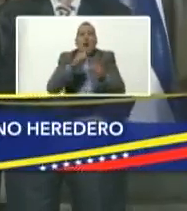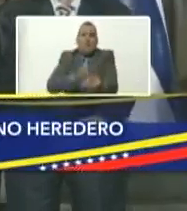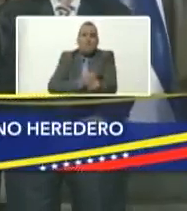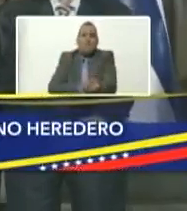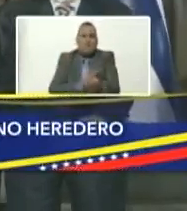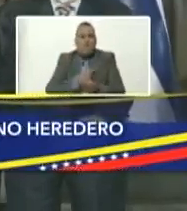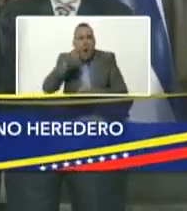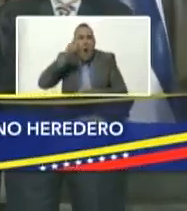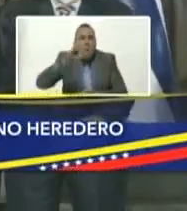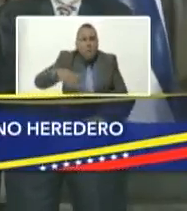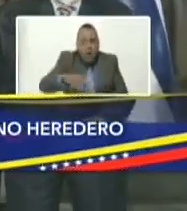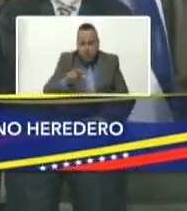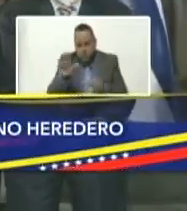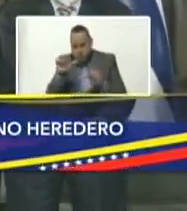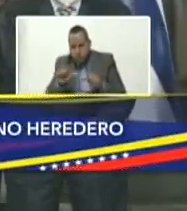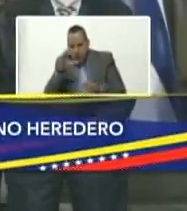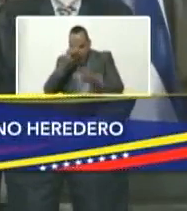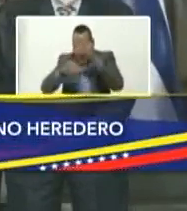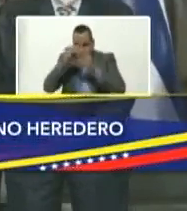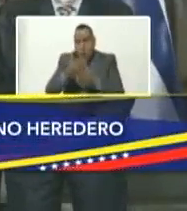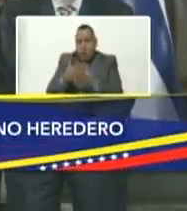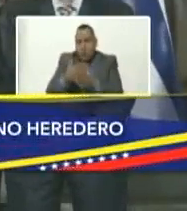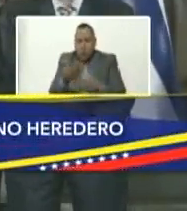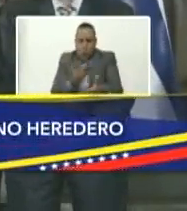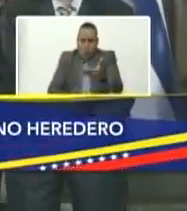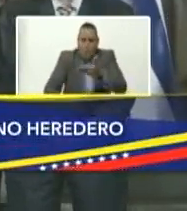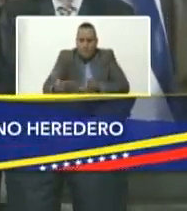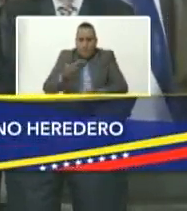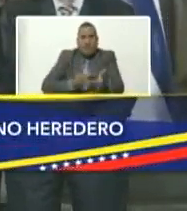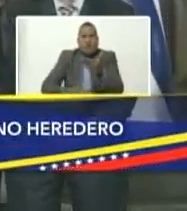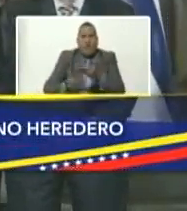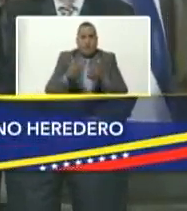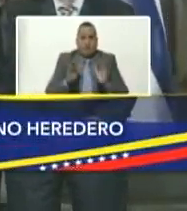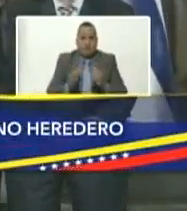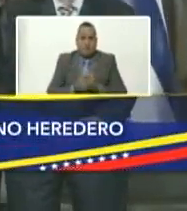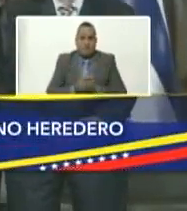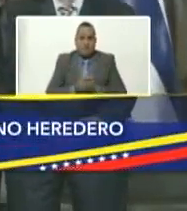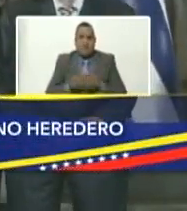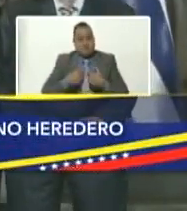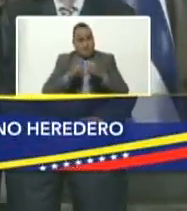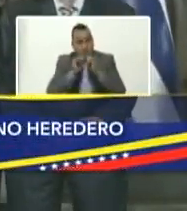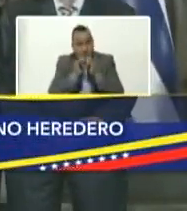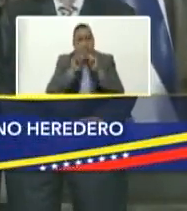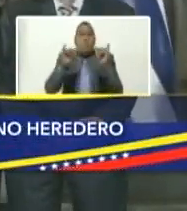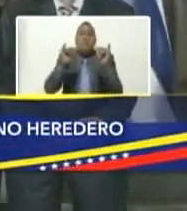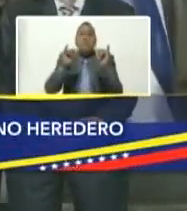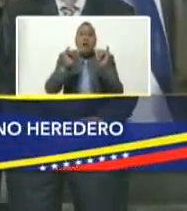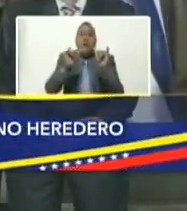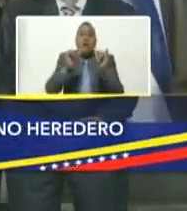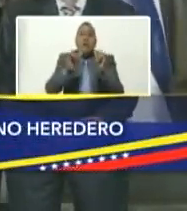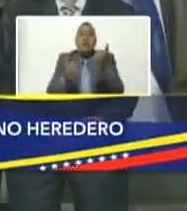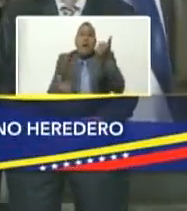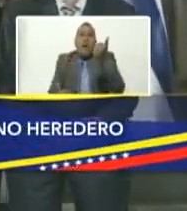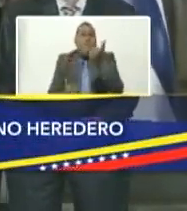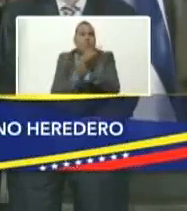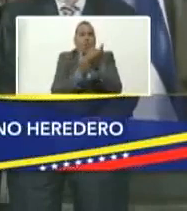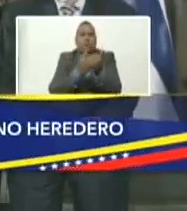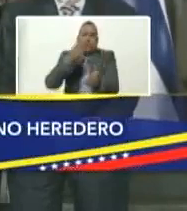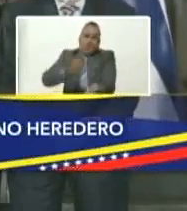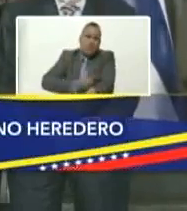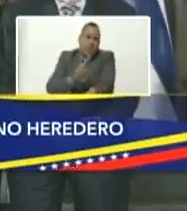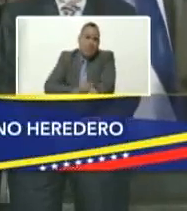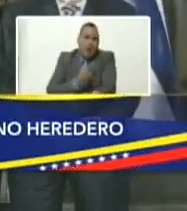pueblo, compartiendo con el pueblo. Así que mi mensaje es de apoyo, de